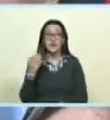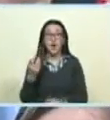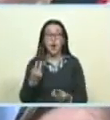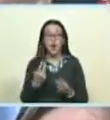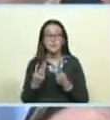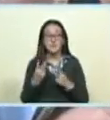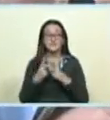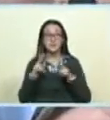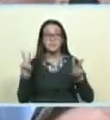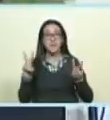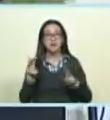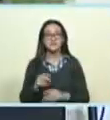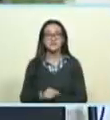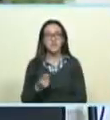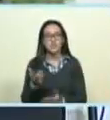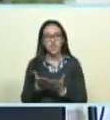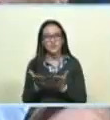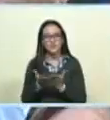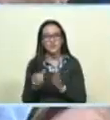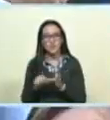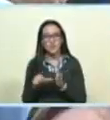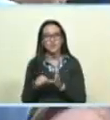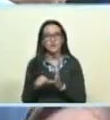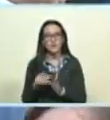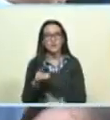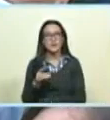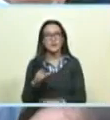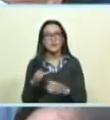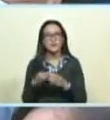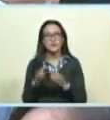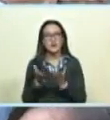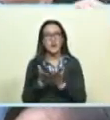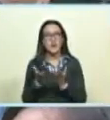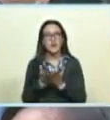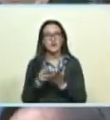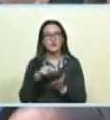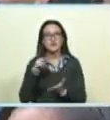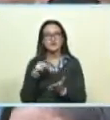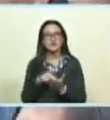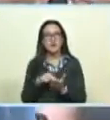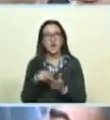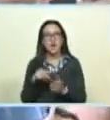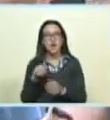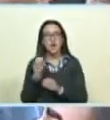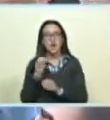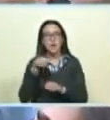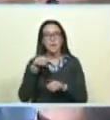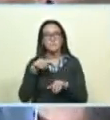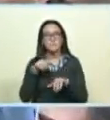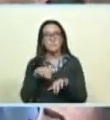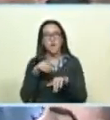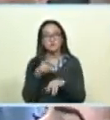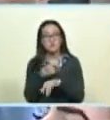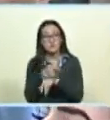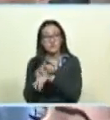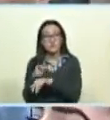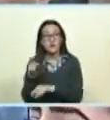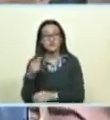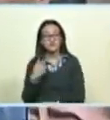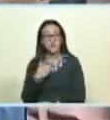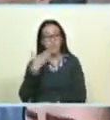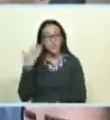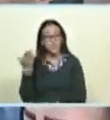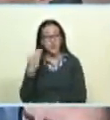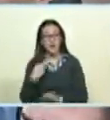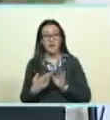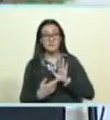sí, señor. ¿Dónde estudias tú? En la Unidad Educativa Nacional Los Próceres, que esta mañana con mucho orgullo